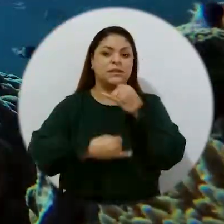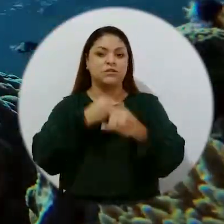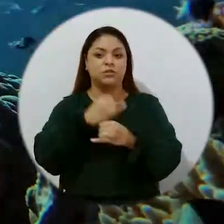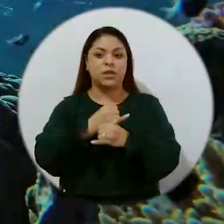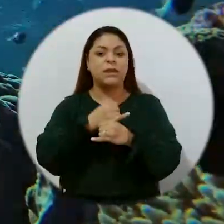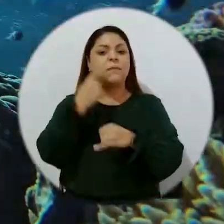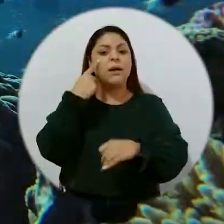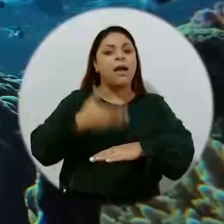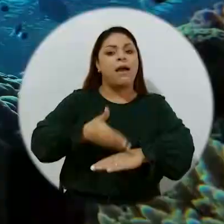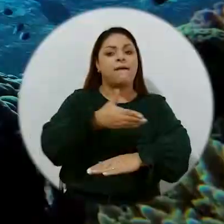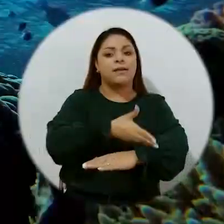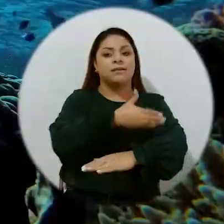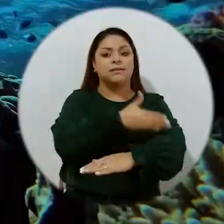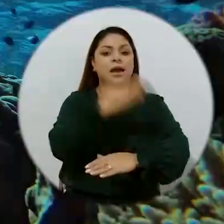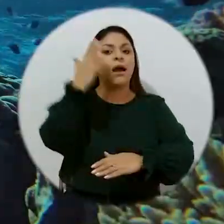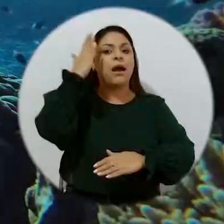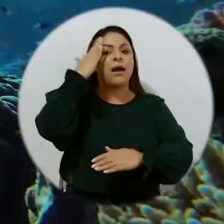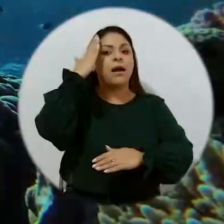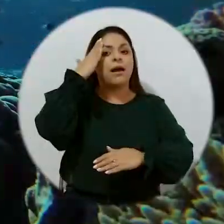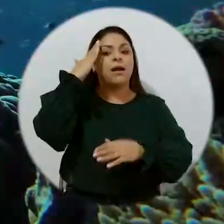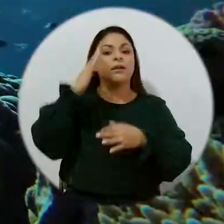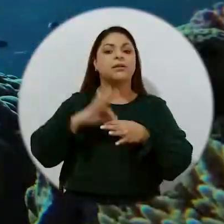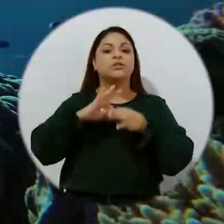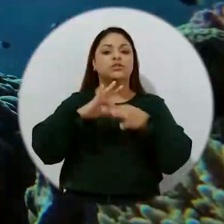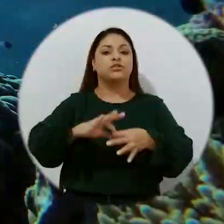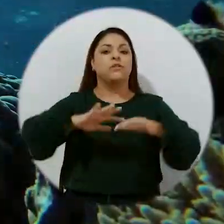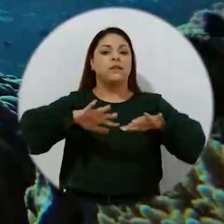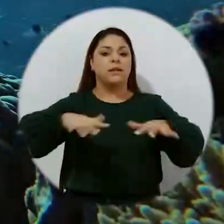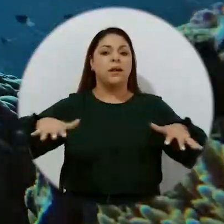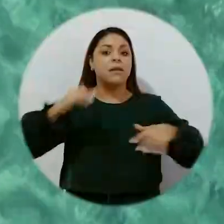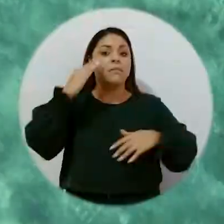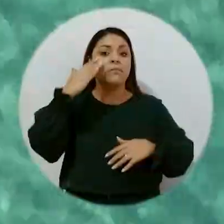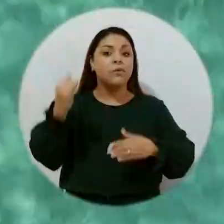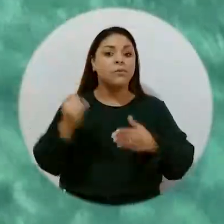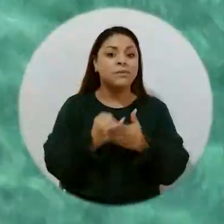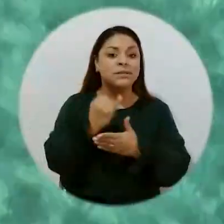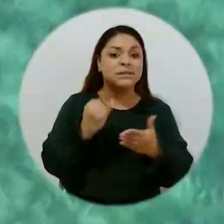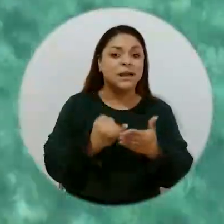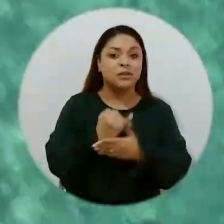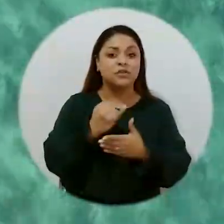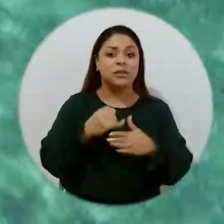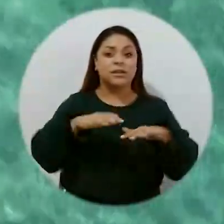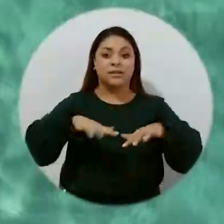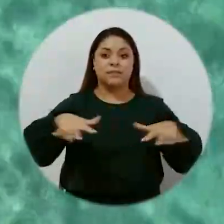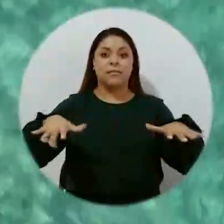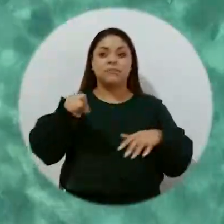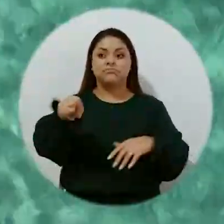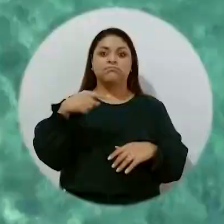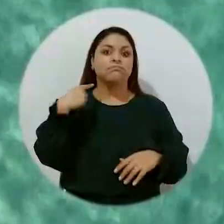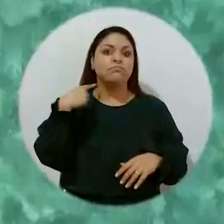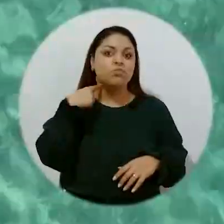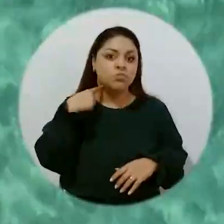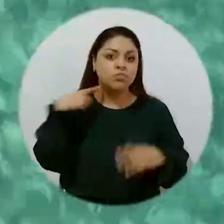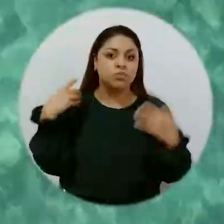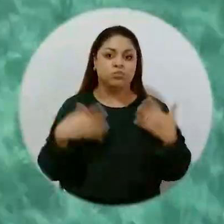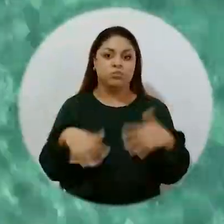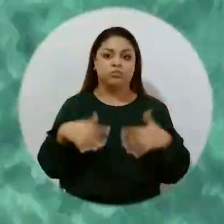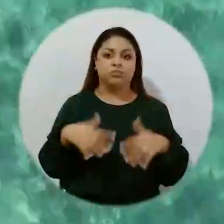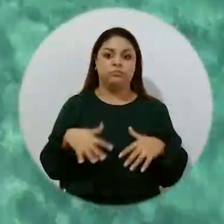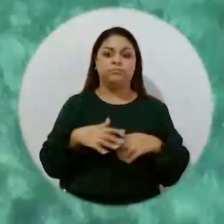avanzar en su conocimiento acerca de sus mares, porque la investigación en el mar es muy cara.